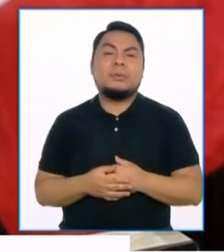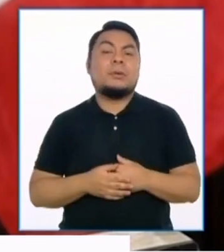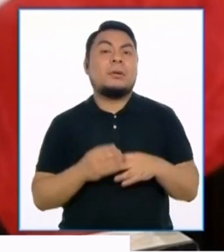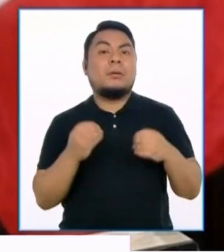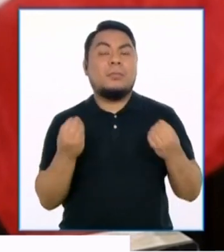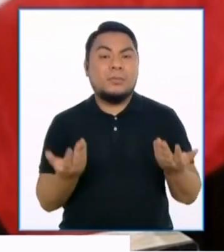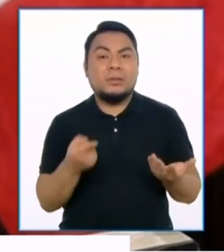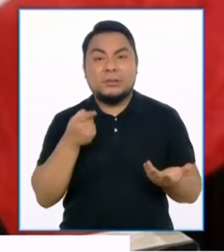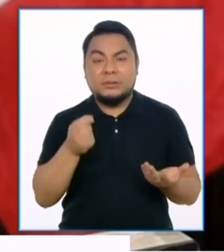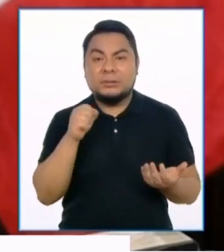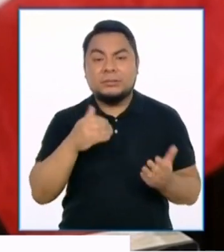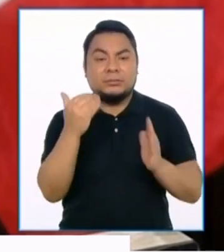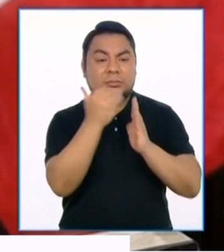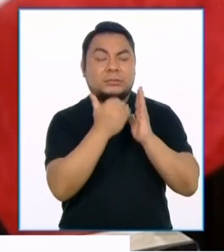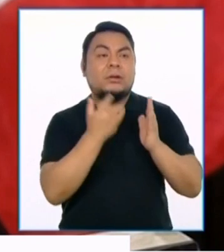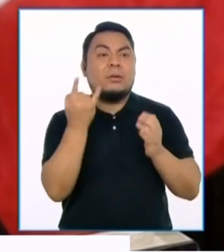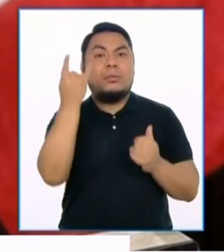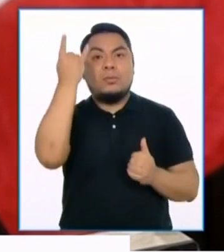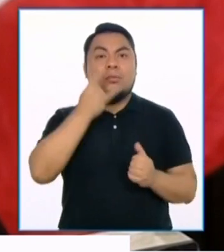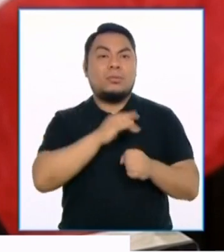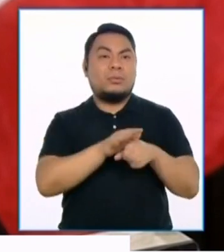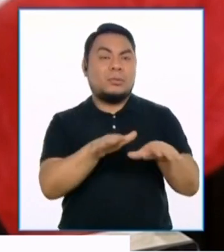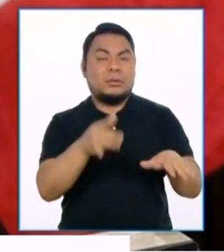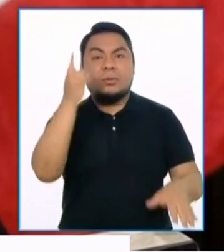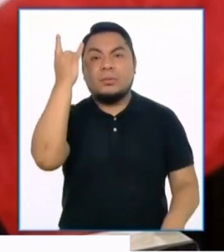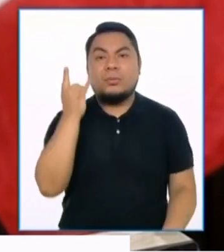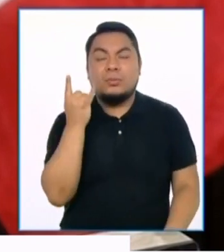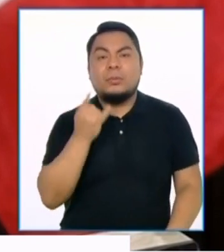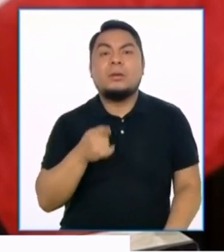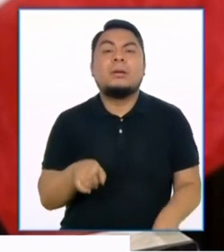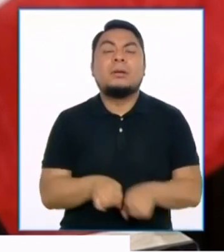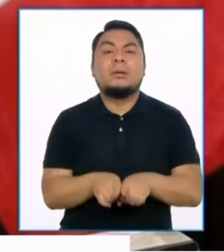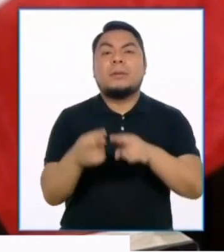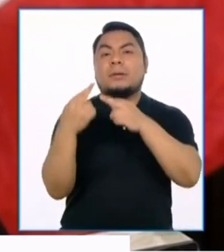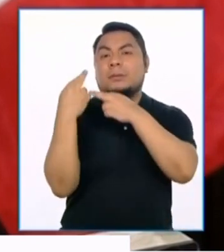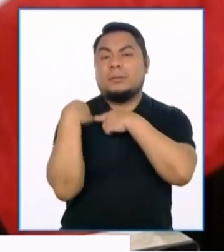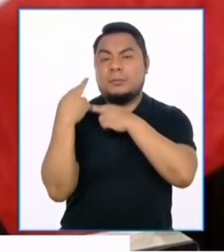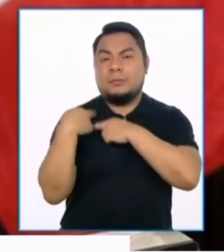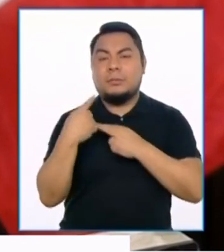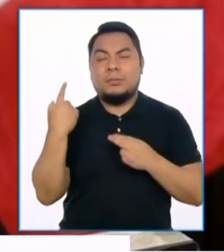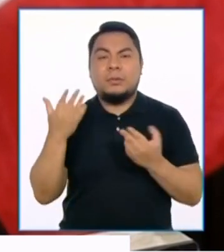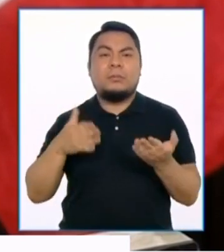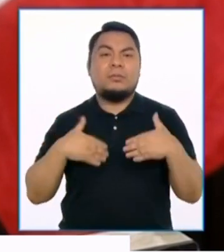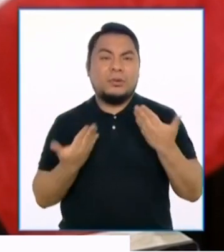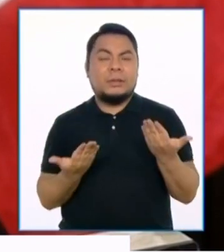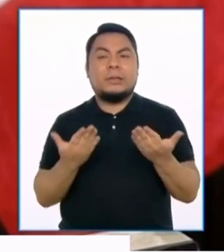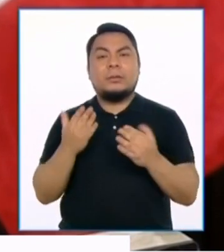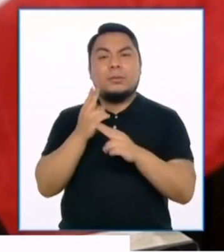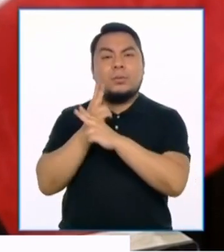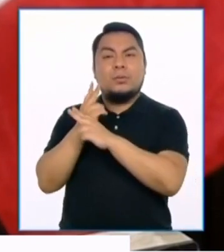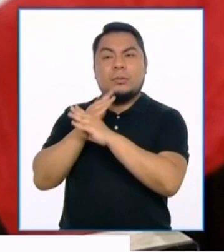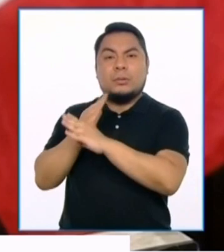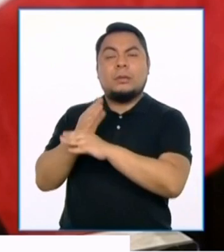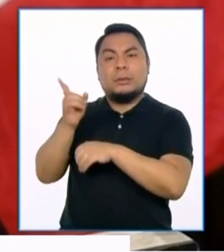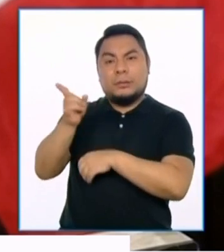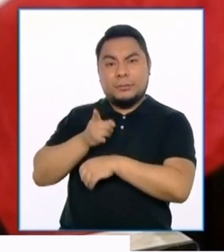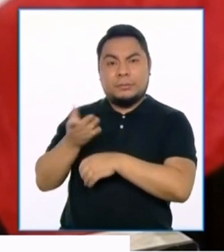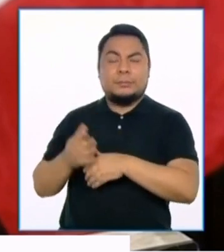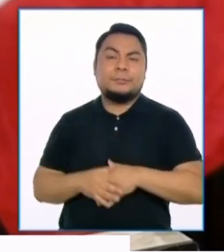una de las condiciones de un estado de emergencia, pero más aún por responsabilidad para evitar el